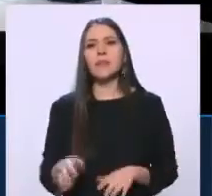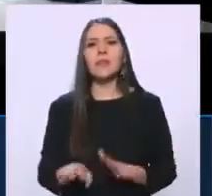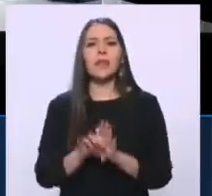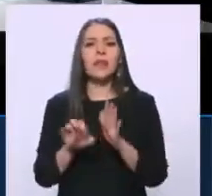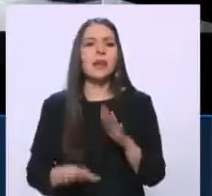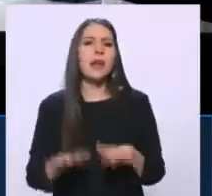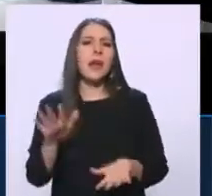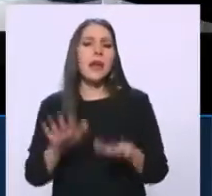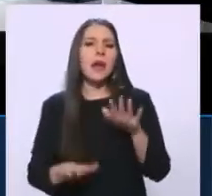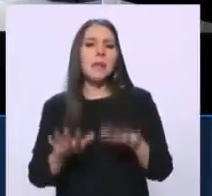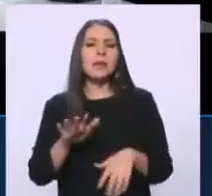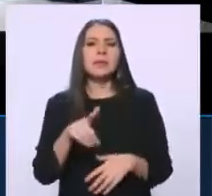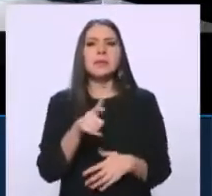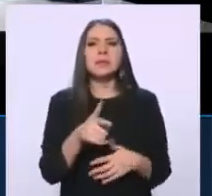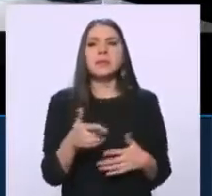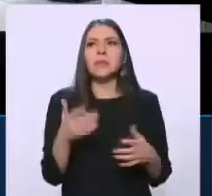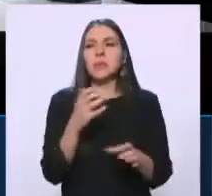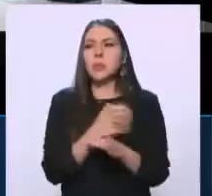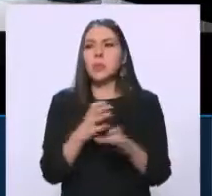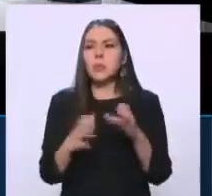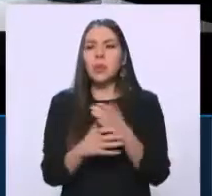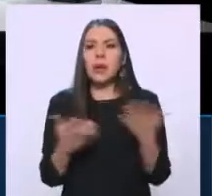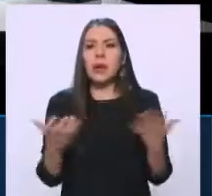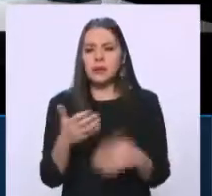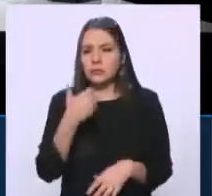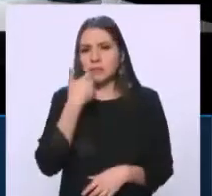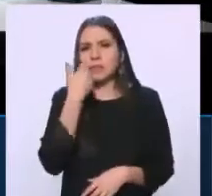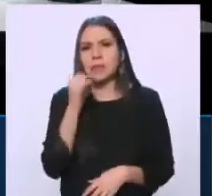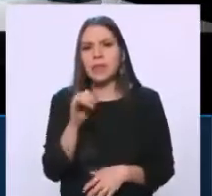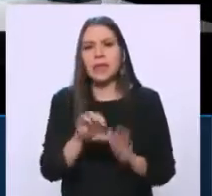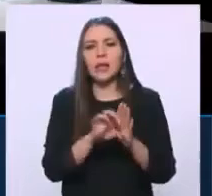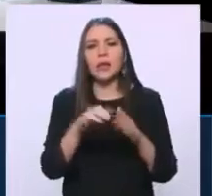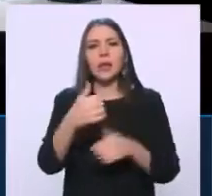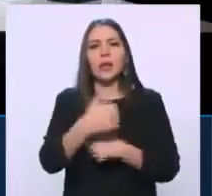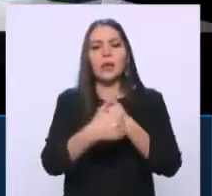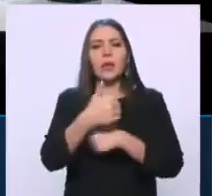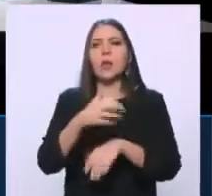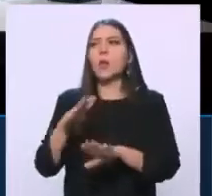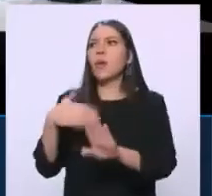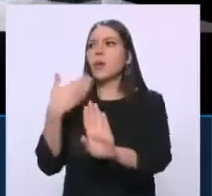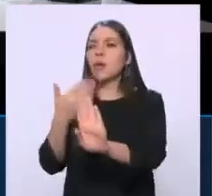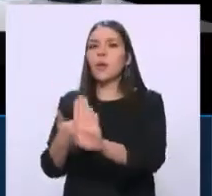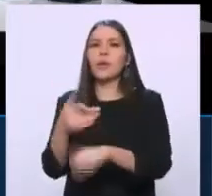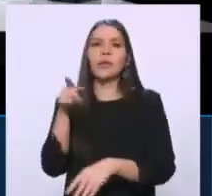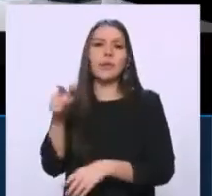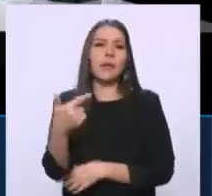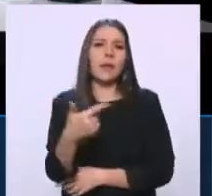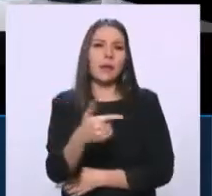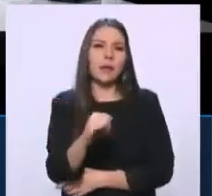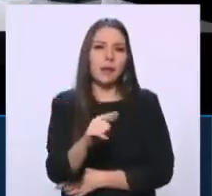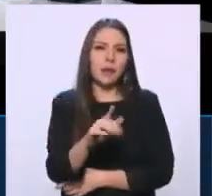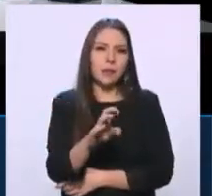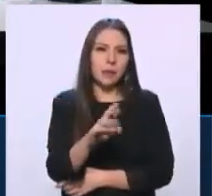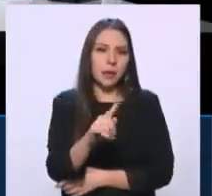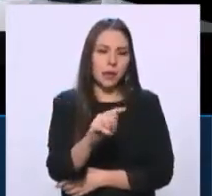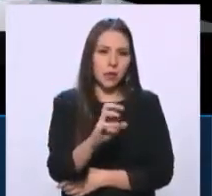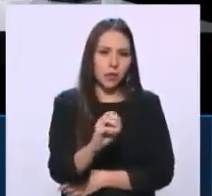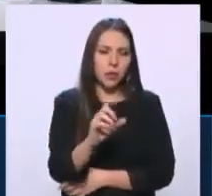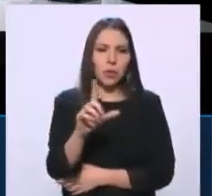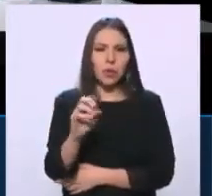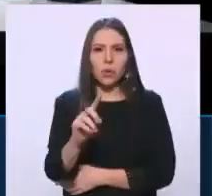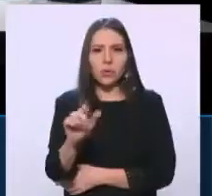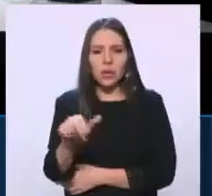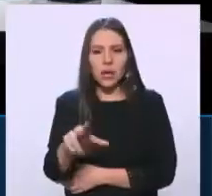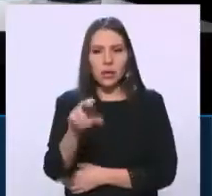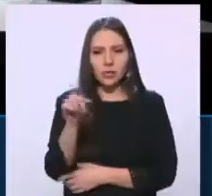decir, con la idea de competir contra Gilberto Lozano o cualquiera de estos bufones que tienen la palabra en